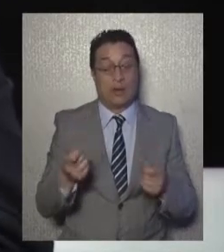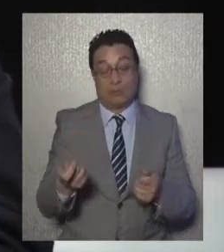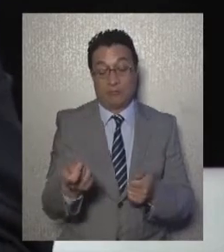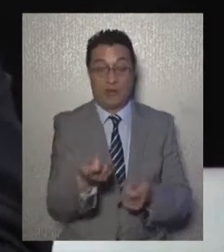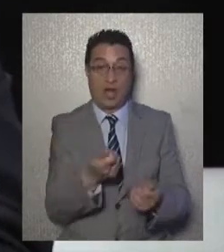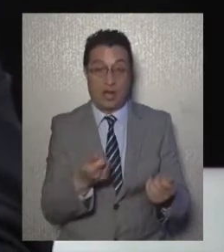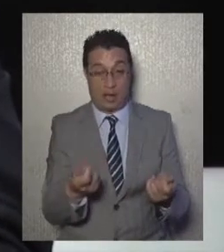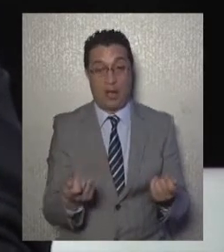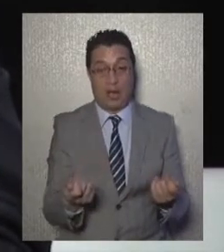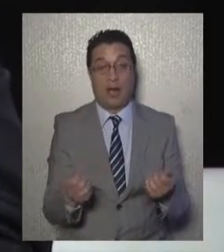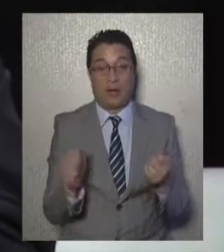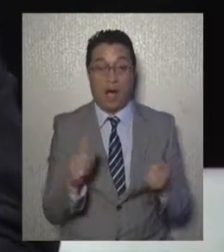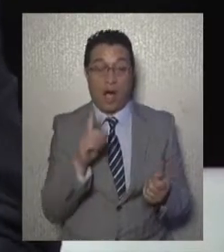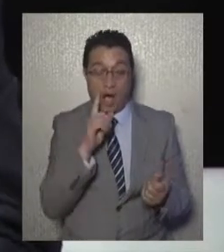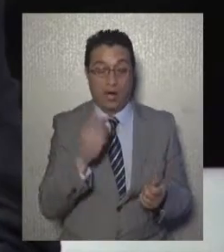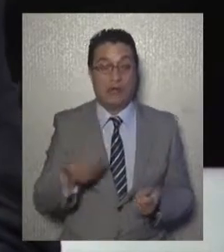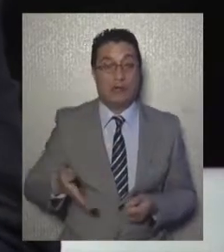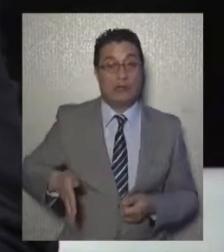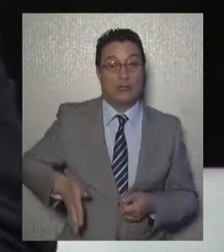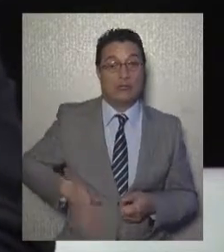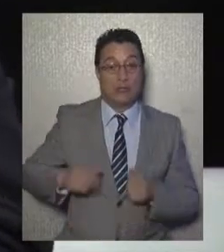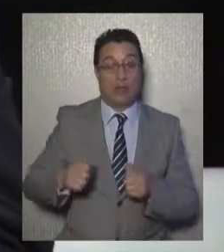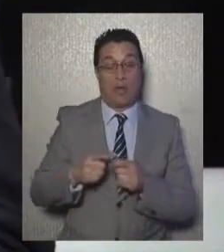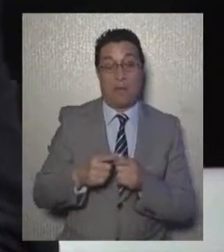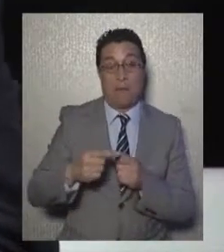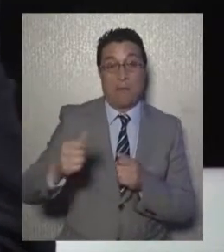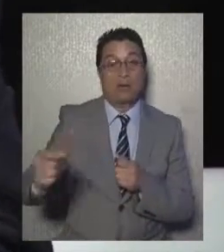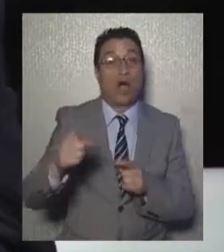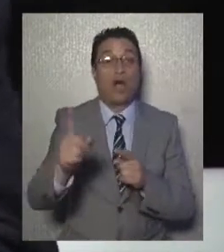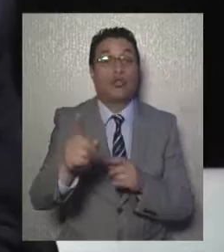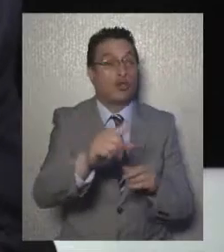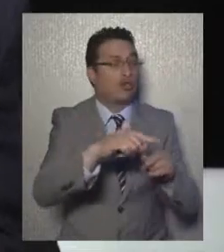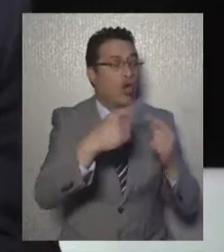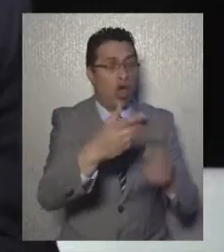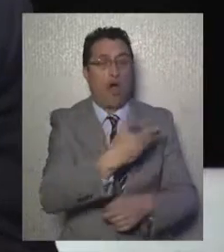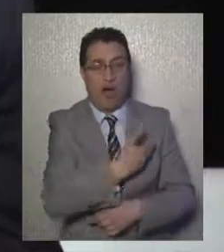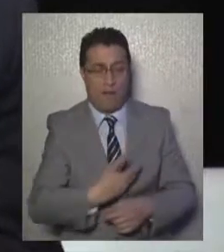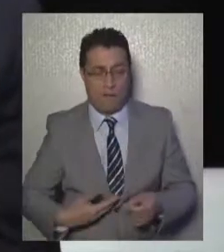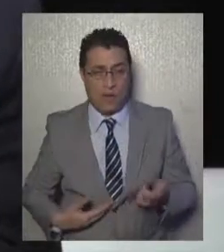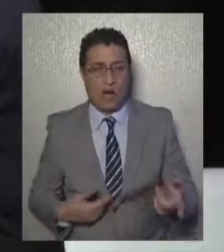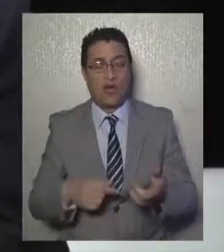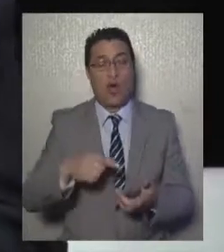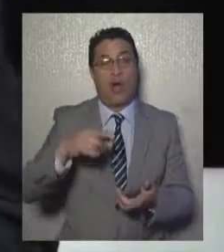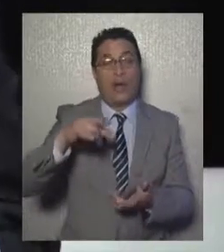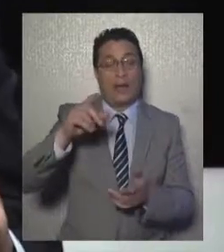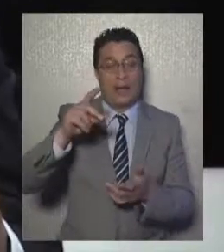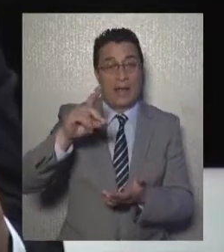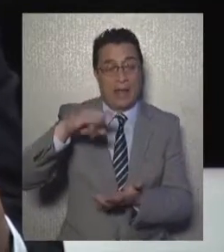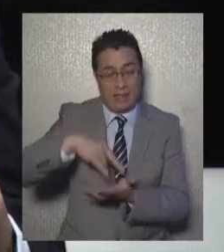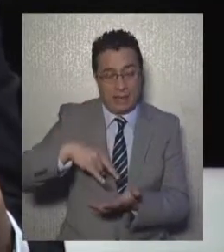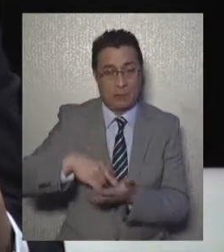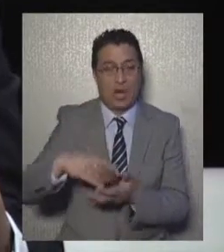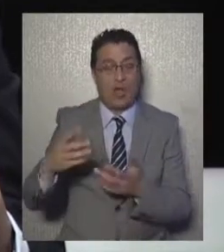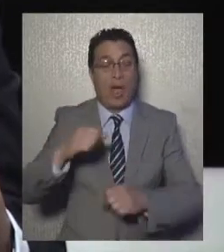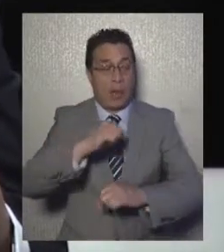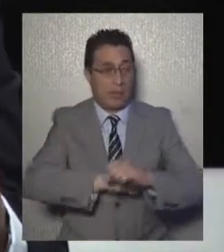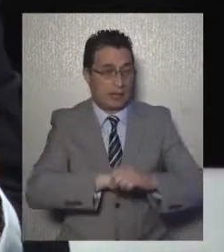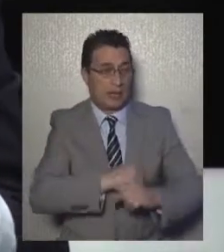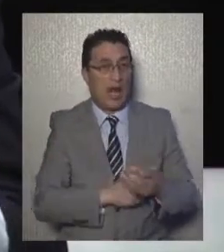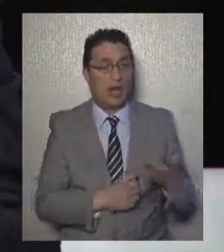económicos para, con visiones de largo plazo, que las hay en todas partes, las hay en el gobierno, las hay en el parlamento, las hay entre los